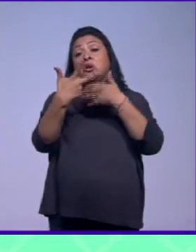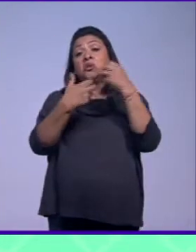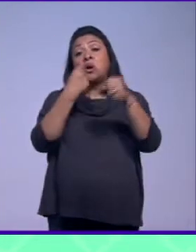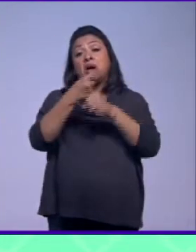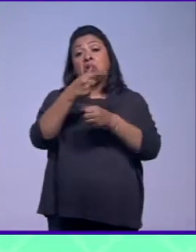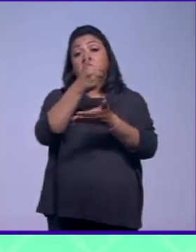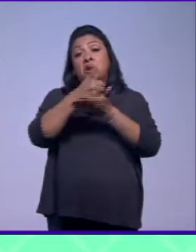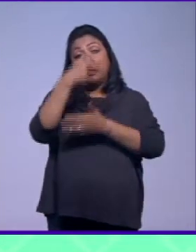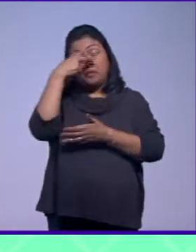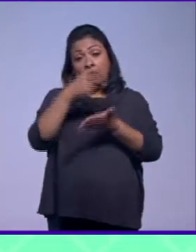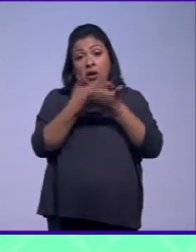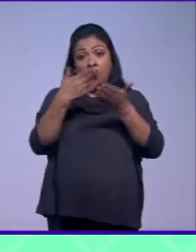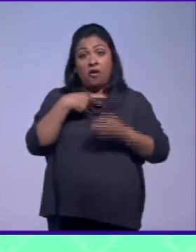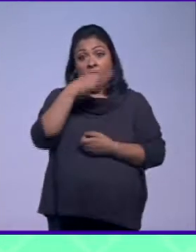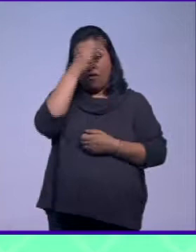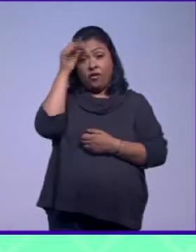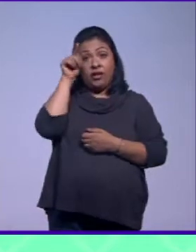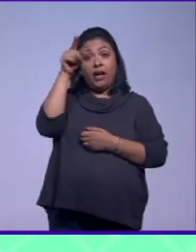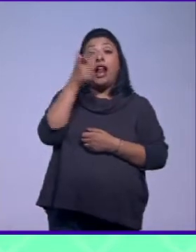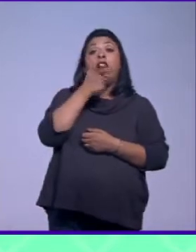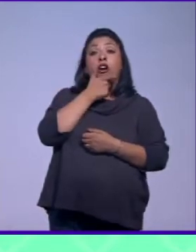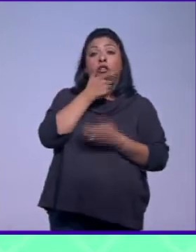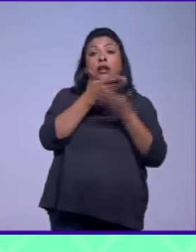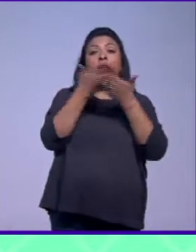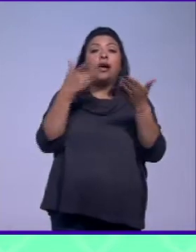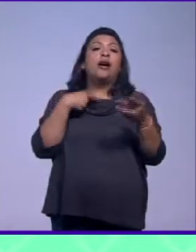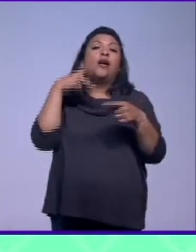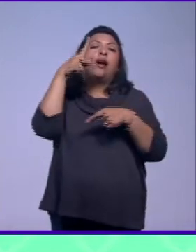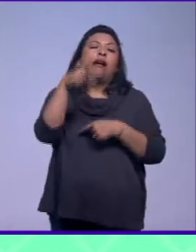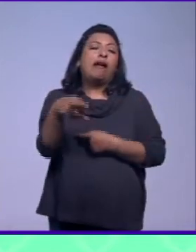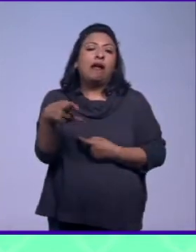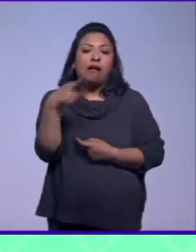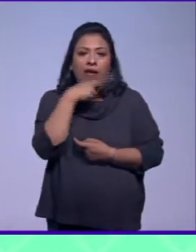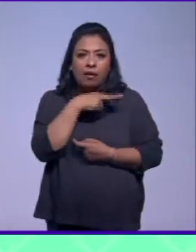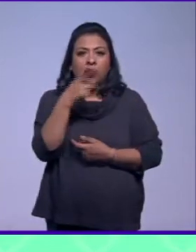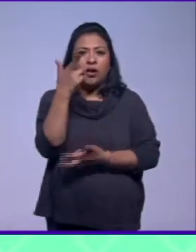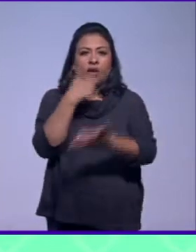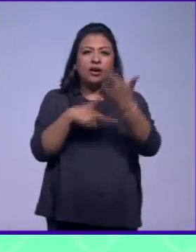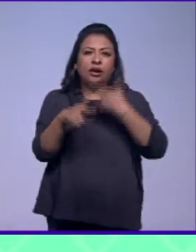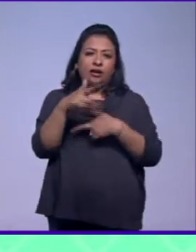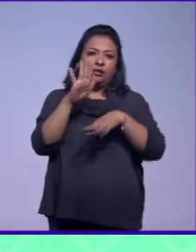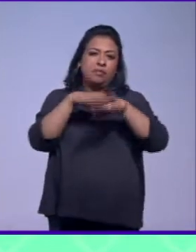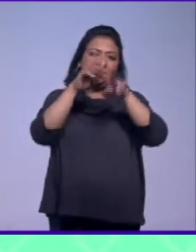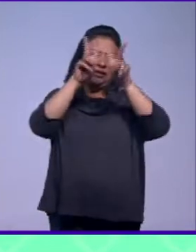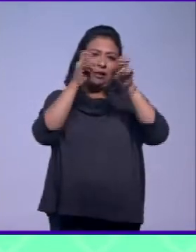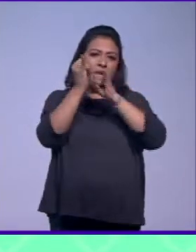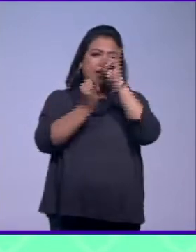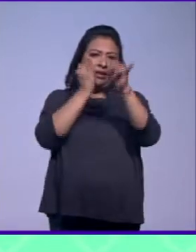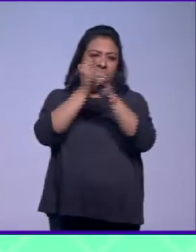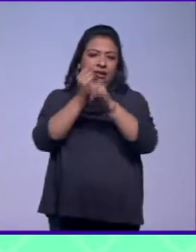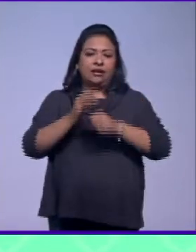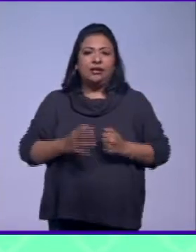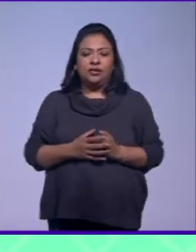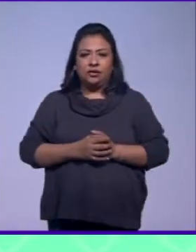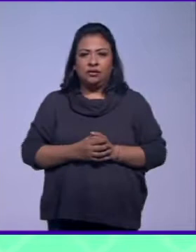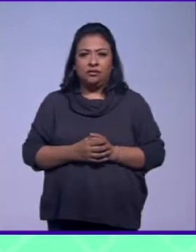méxico estando frida en londres vamos a la próxima pausa regresamos con más temas internacionales